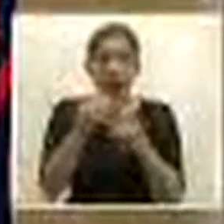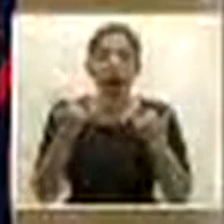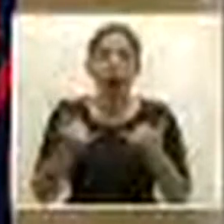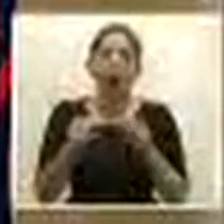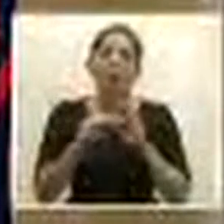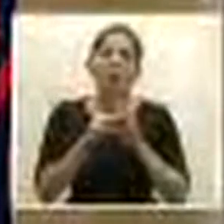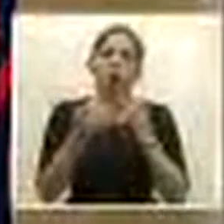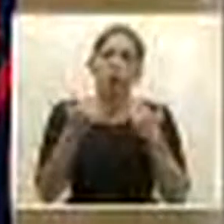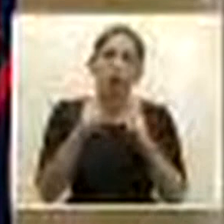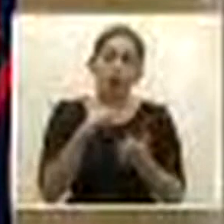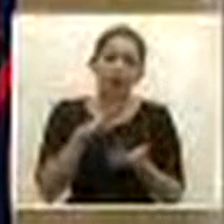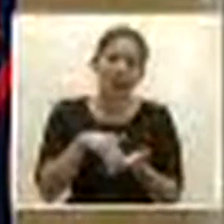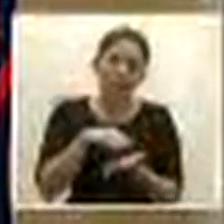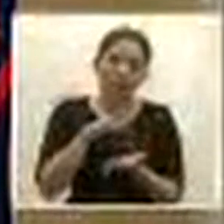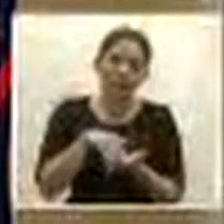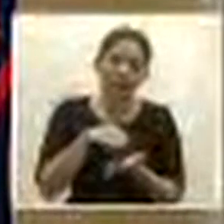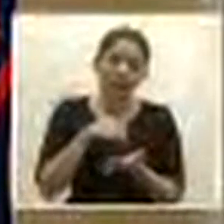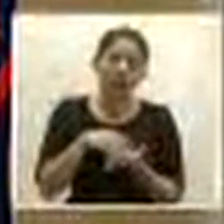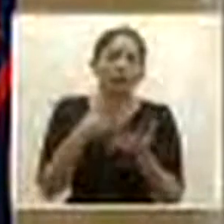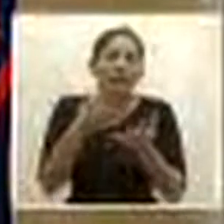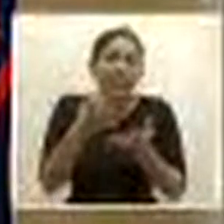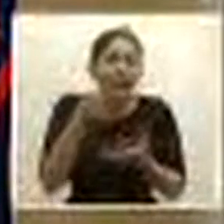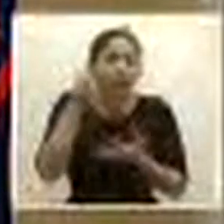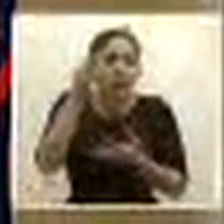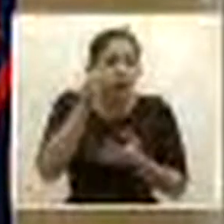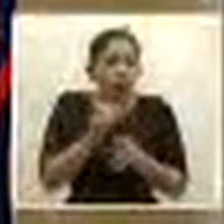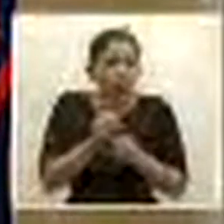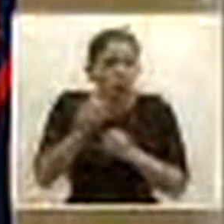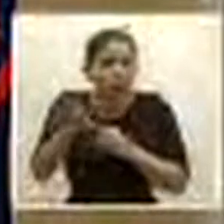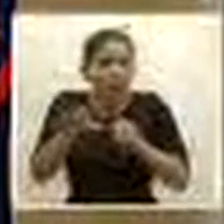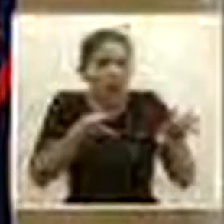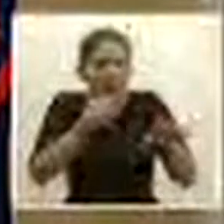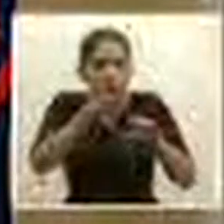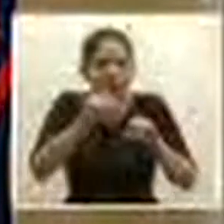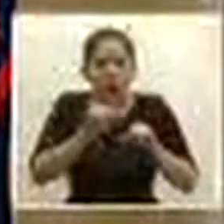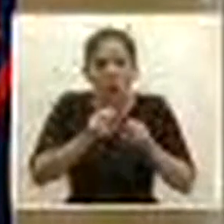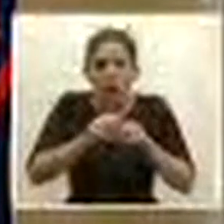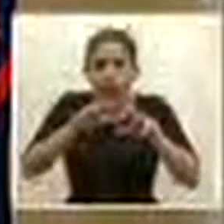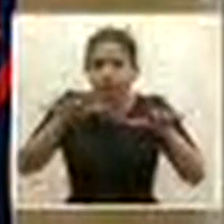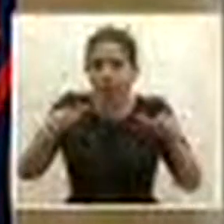que estamos tratando de descentralizar. Y yo quisiera nada más